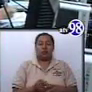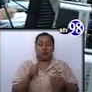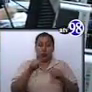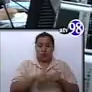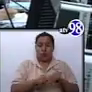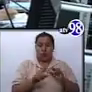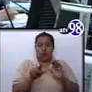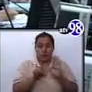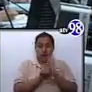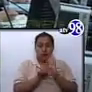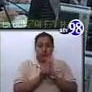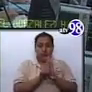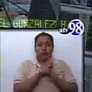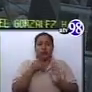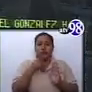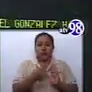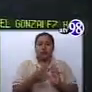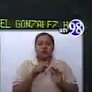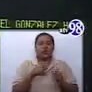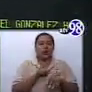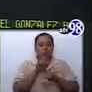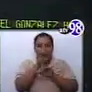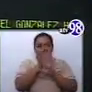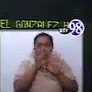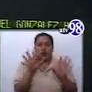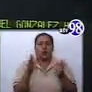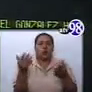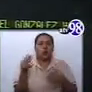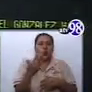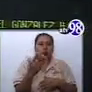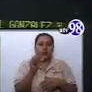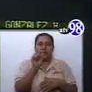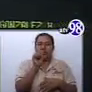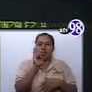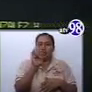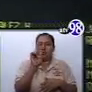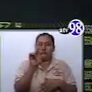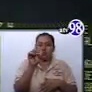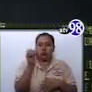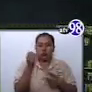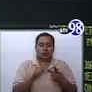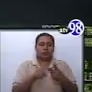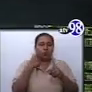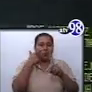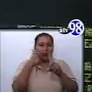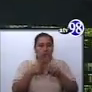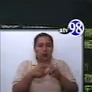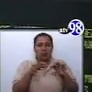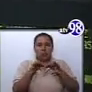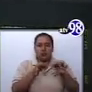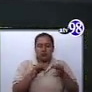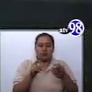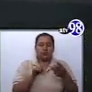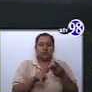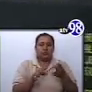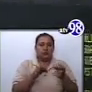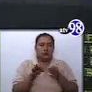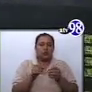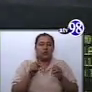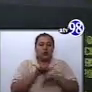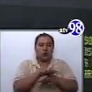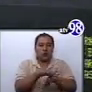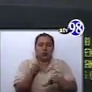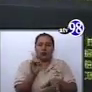Esta legislación define claramente en 9 títulos, objetivos, conceptos, definiciones, ámbitos